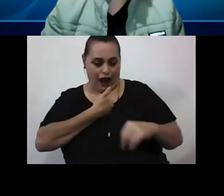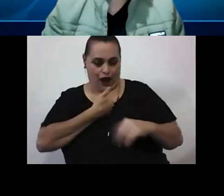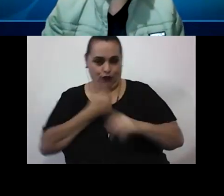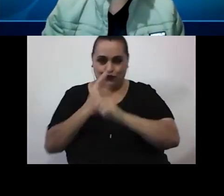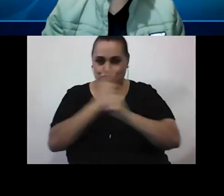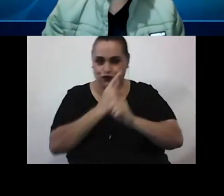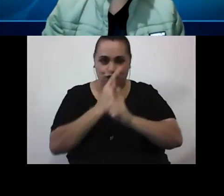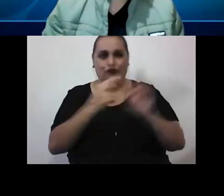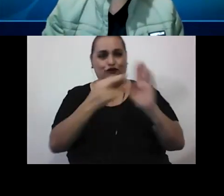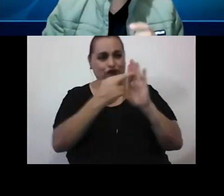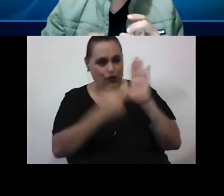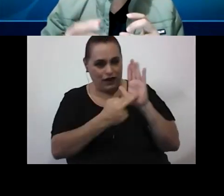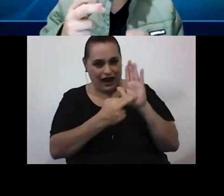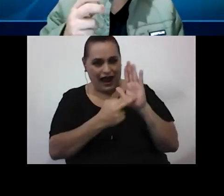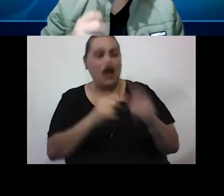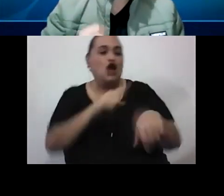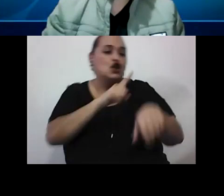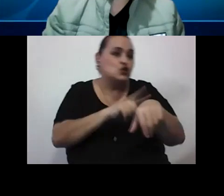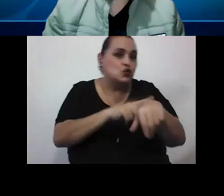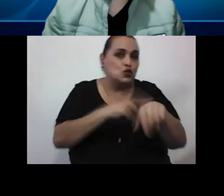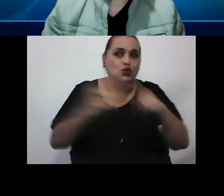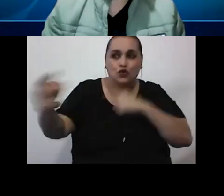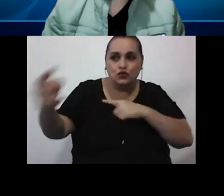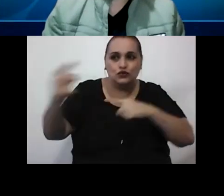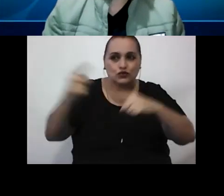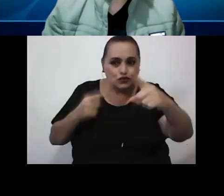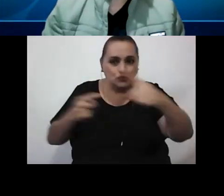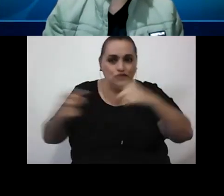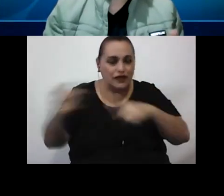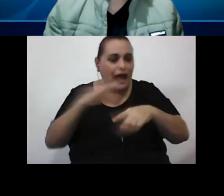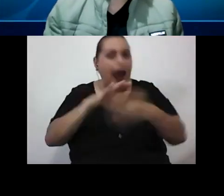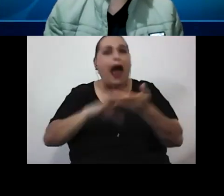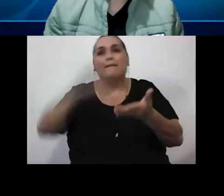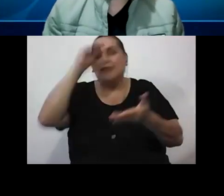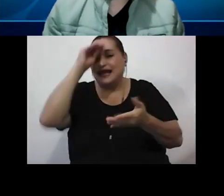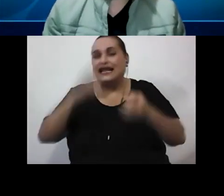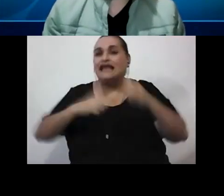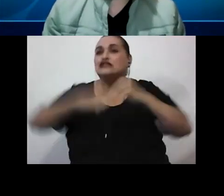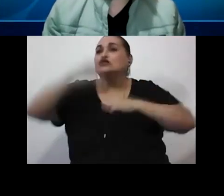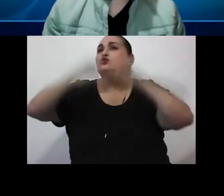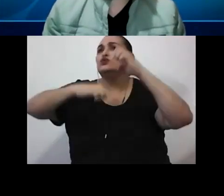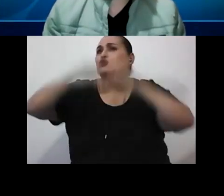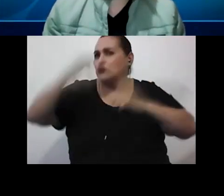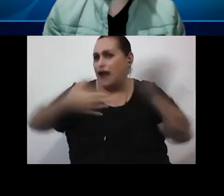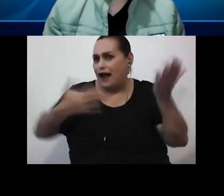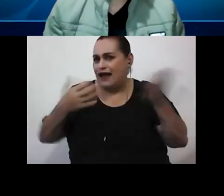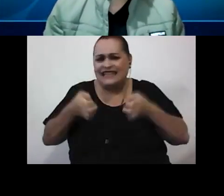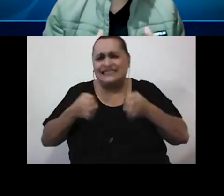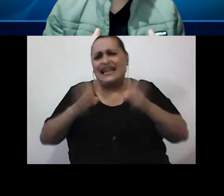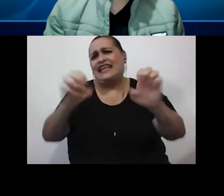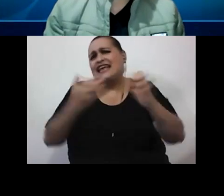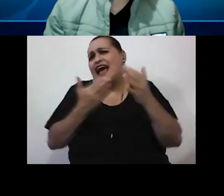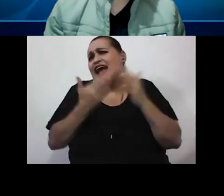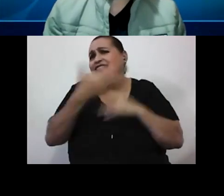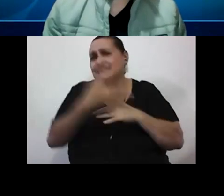aprende ahí turnos, ya él ahí está aprendiendo estructura, con una estrategia supremamente accesible. Pero